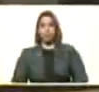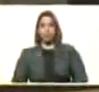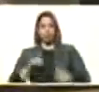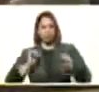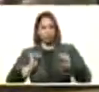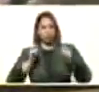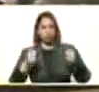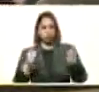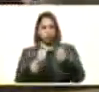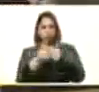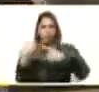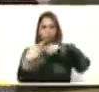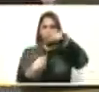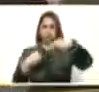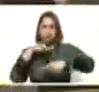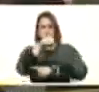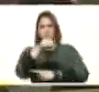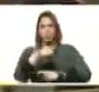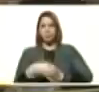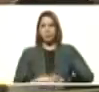inició con esta revolución.